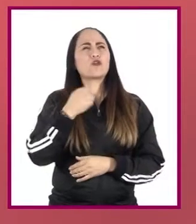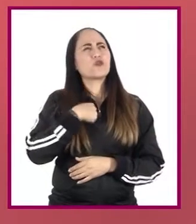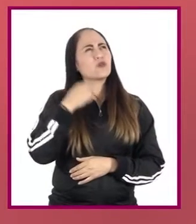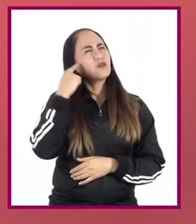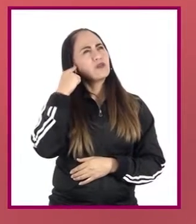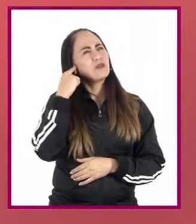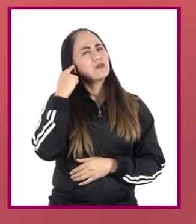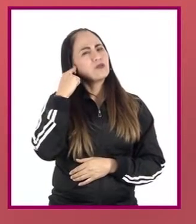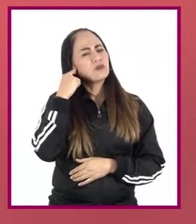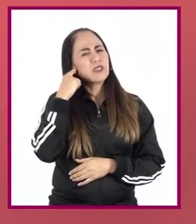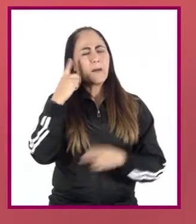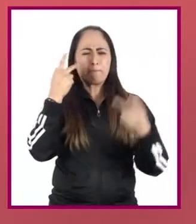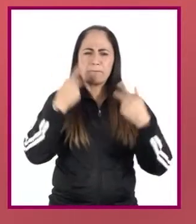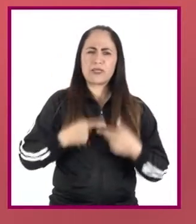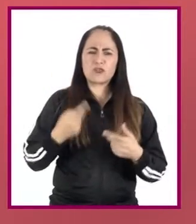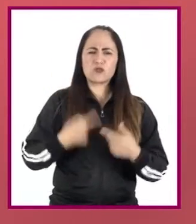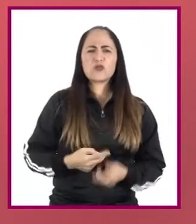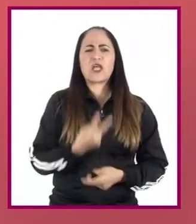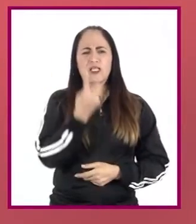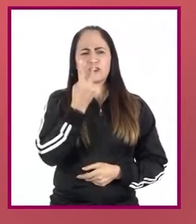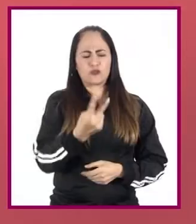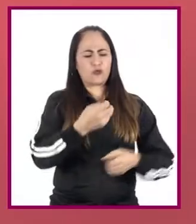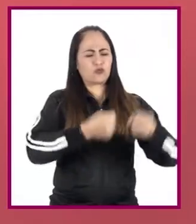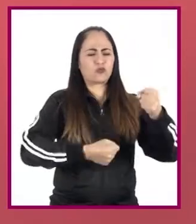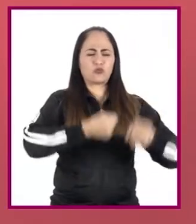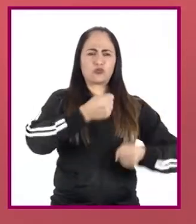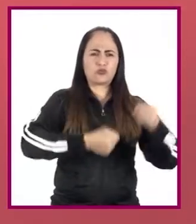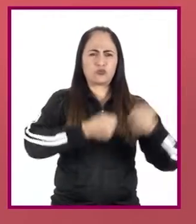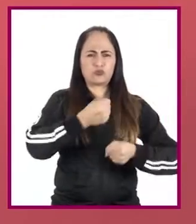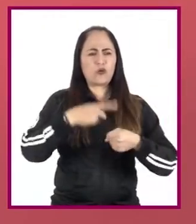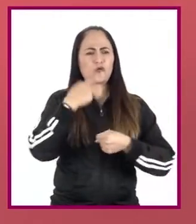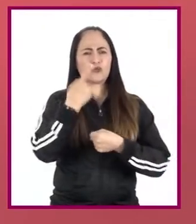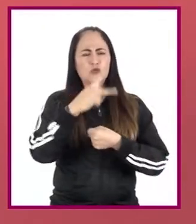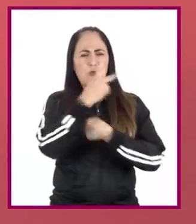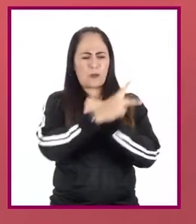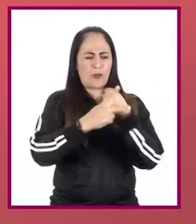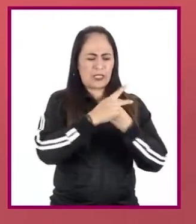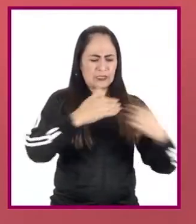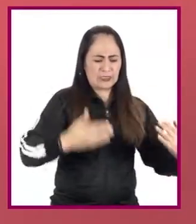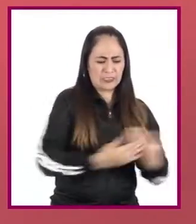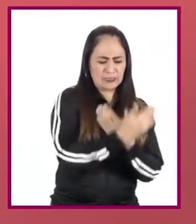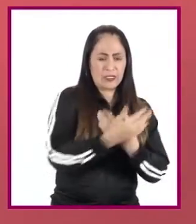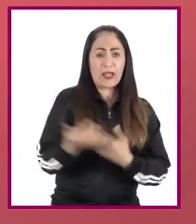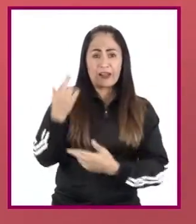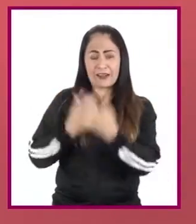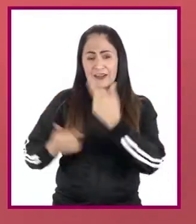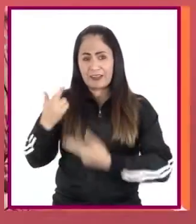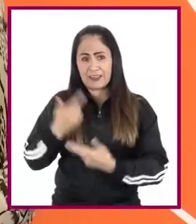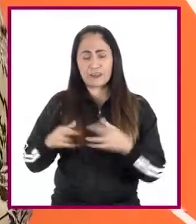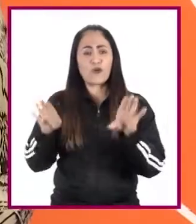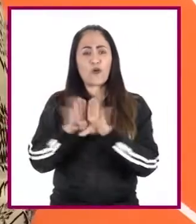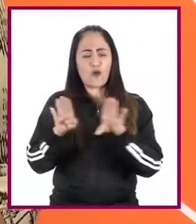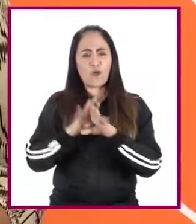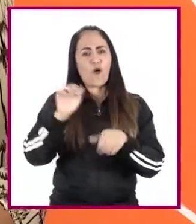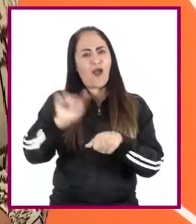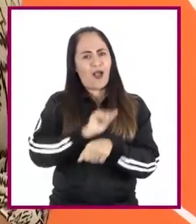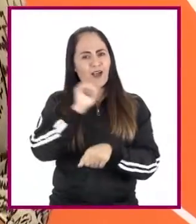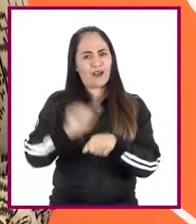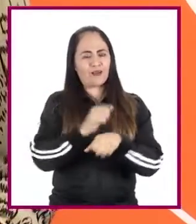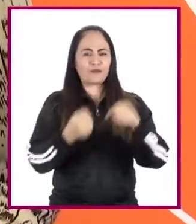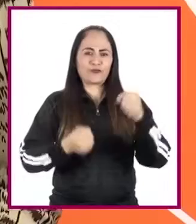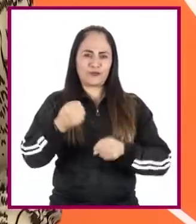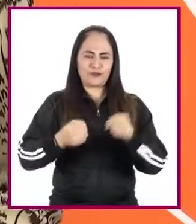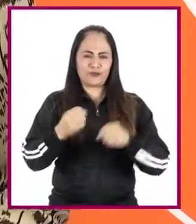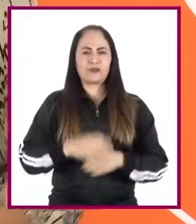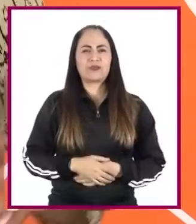que las 2 personas van platicando sobre el regreso a su país de origen en un automóvil. No olviden que los